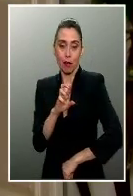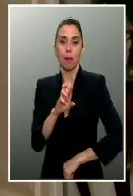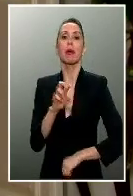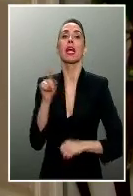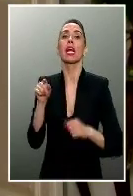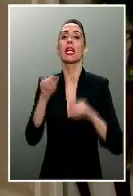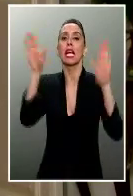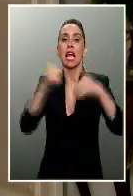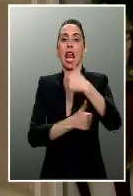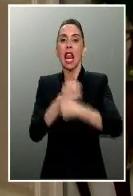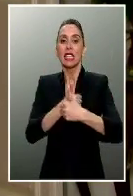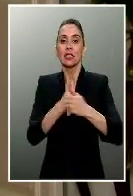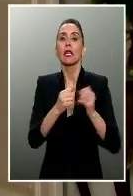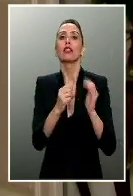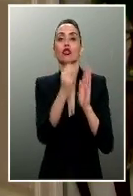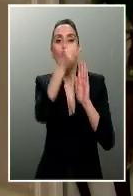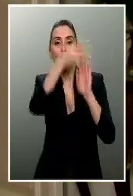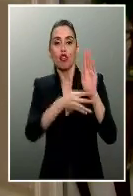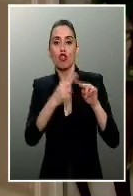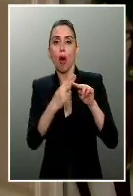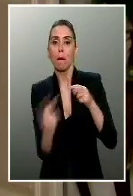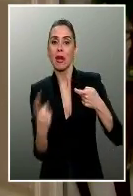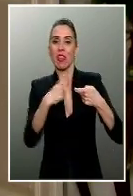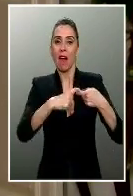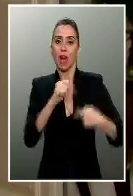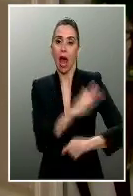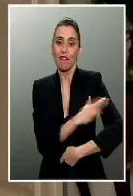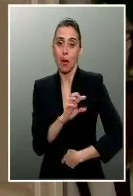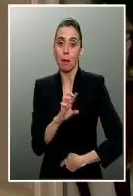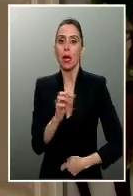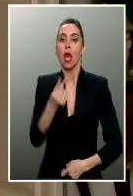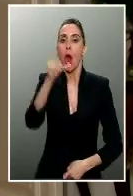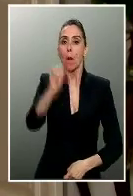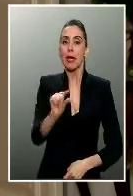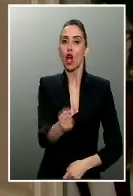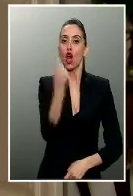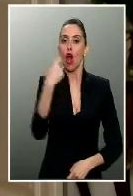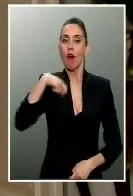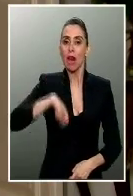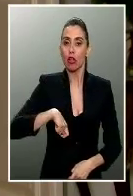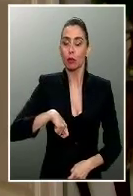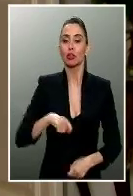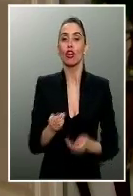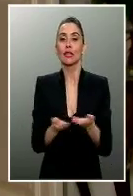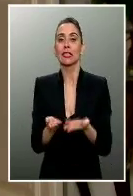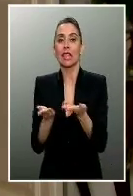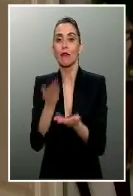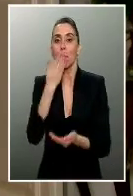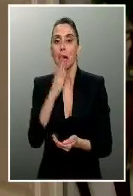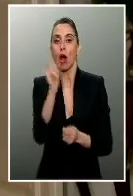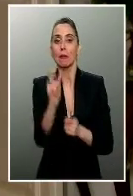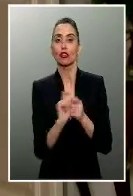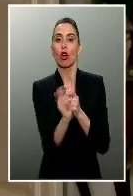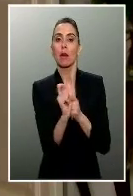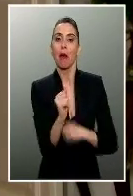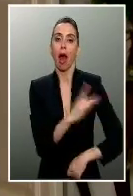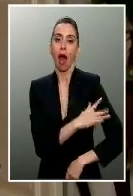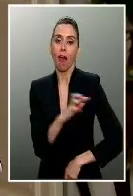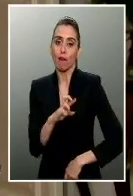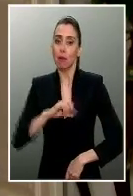de las carteras de afiliados que permitan bajar las comisiones y mejorar los servicios a los cotizantes en esa línea